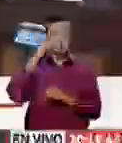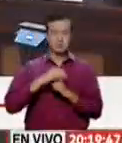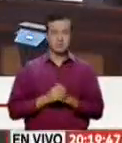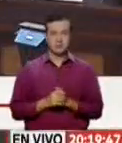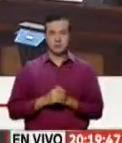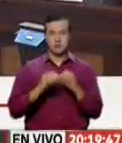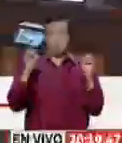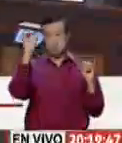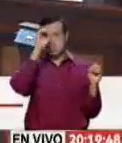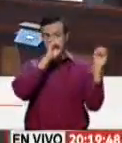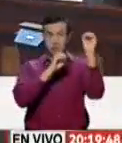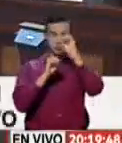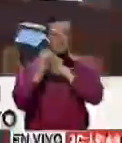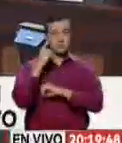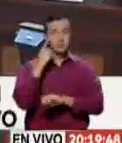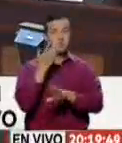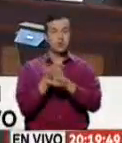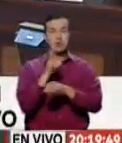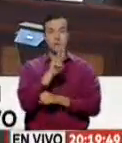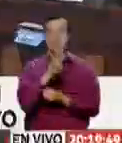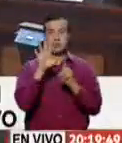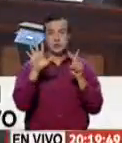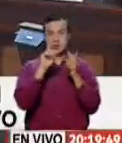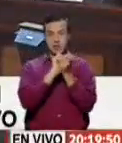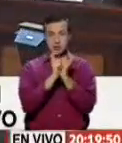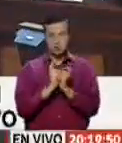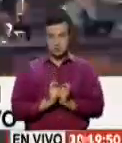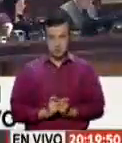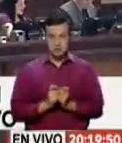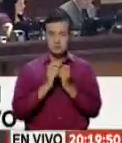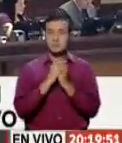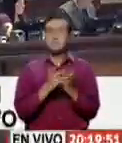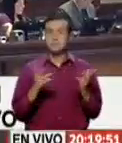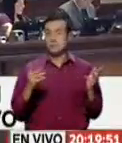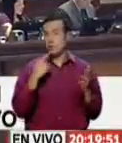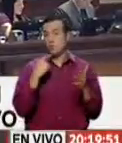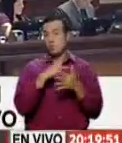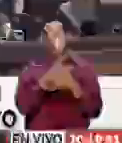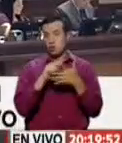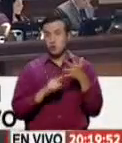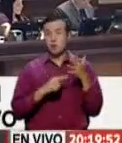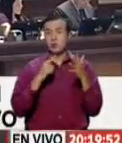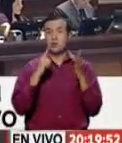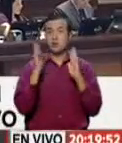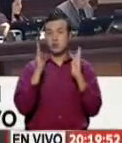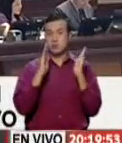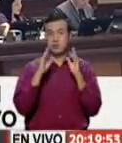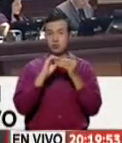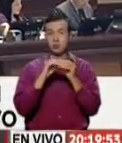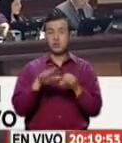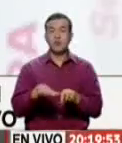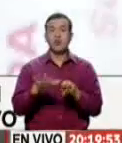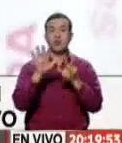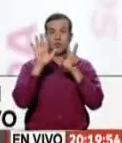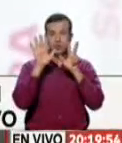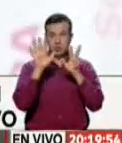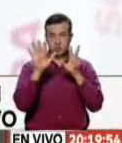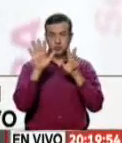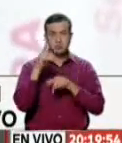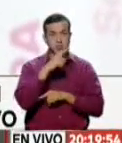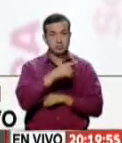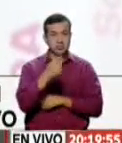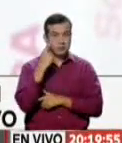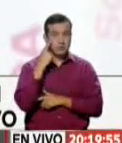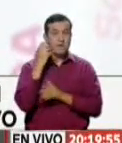objeción parcial, en cambio, se proponen 26 modificaciones, entre ellas a la disposición transitoria número 8, con lo cual